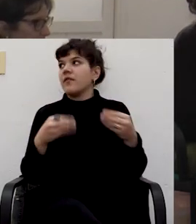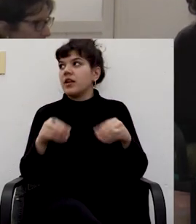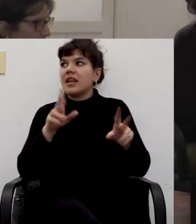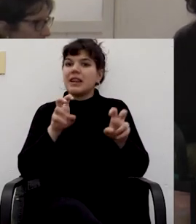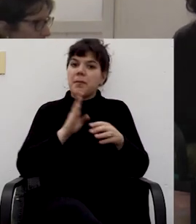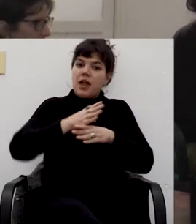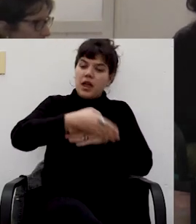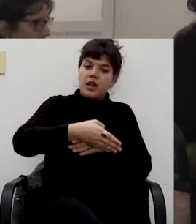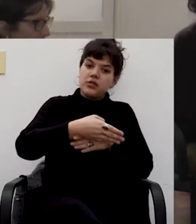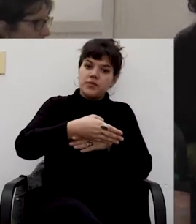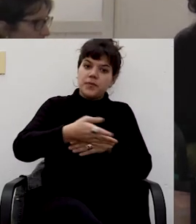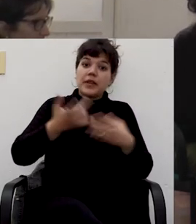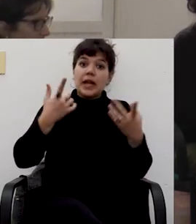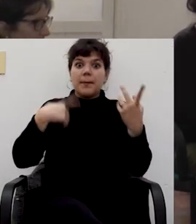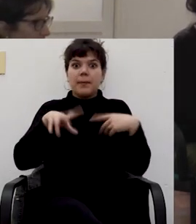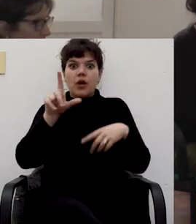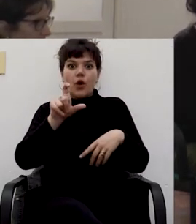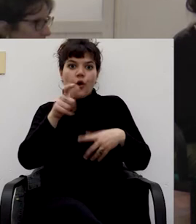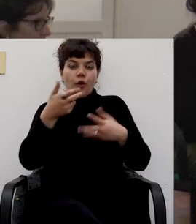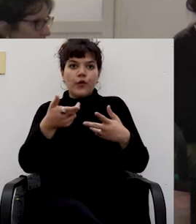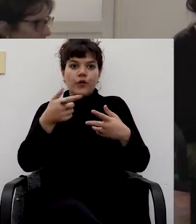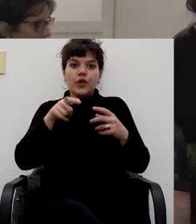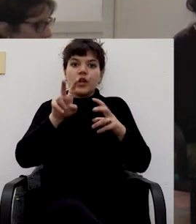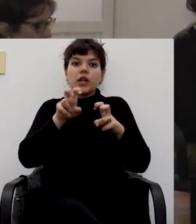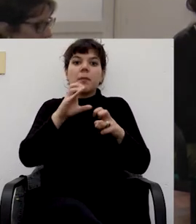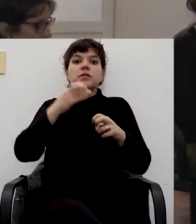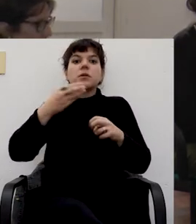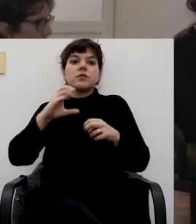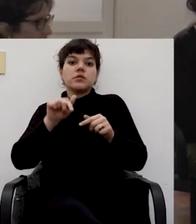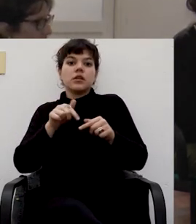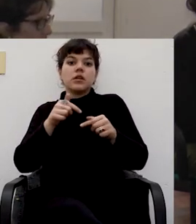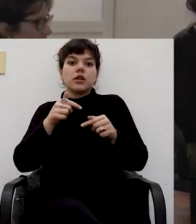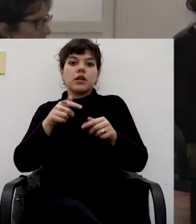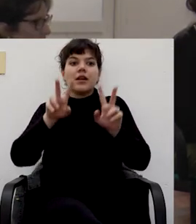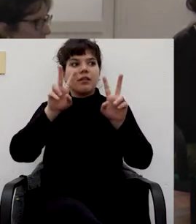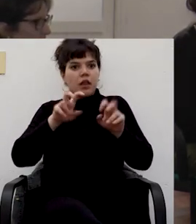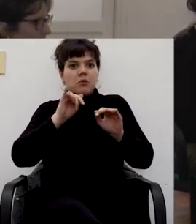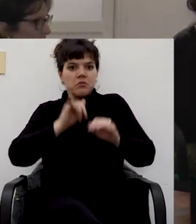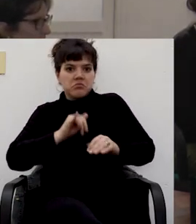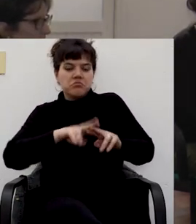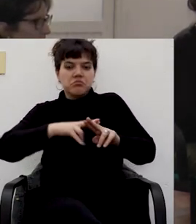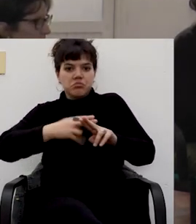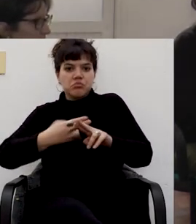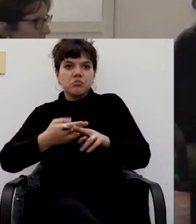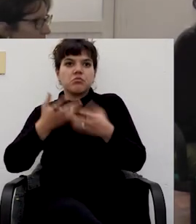ingreso. Y claro, el asunto que tenemos es que el CDC trata el tema, ha venido generando